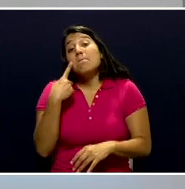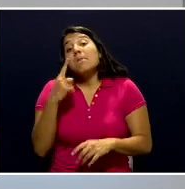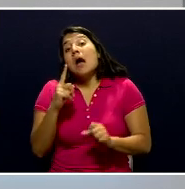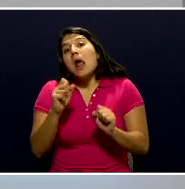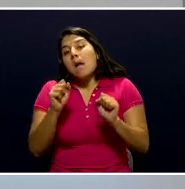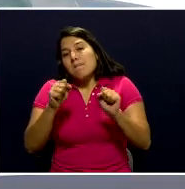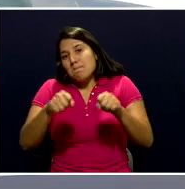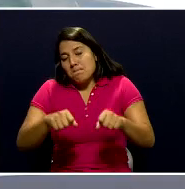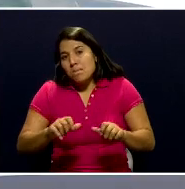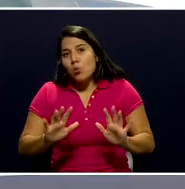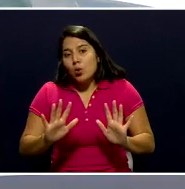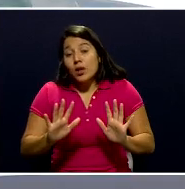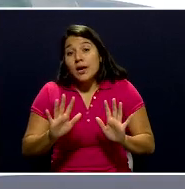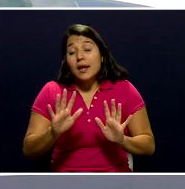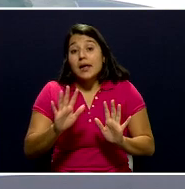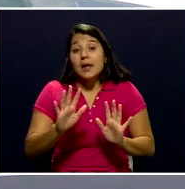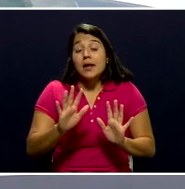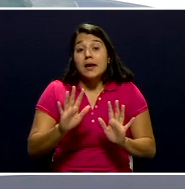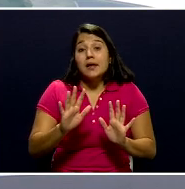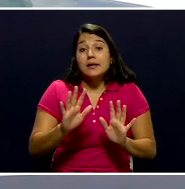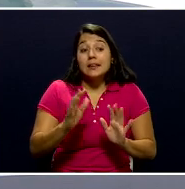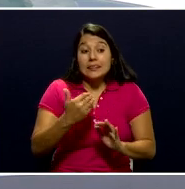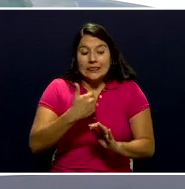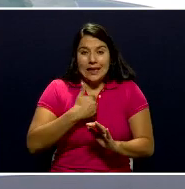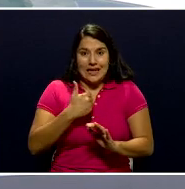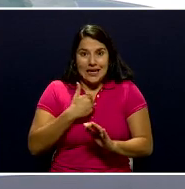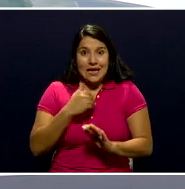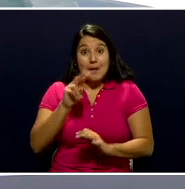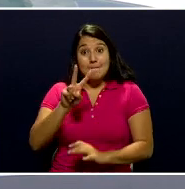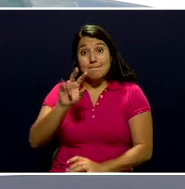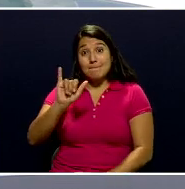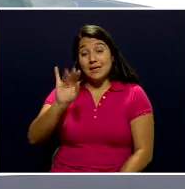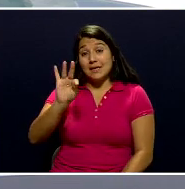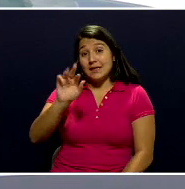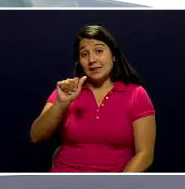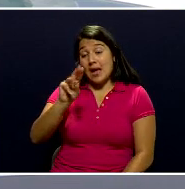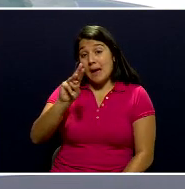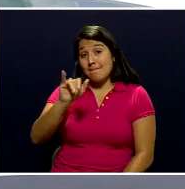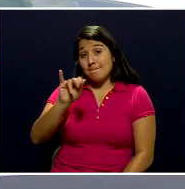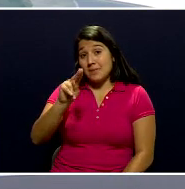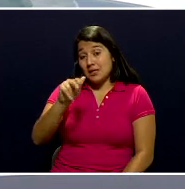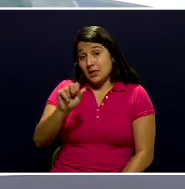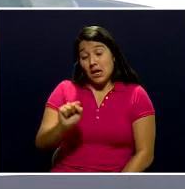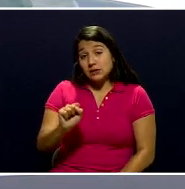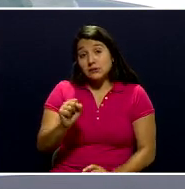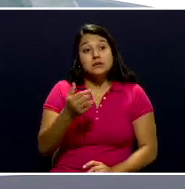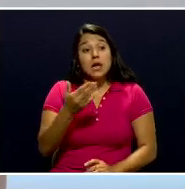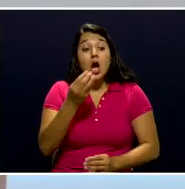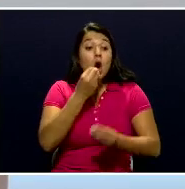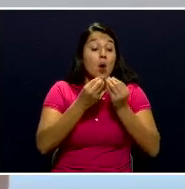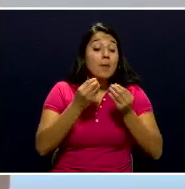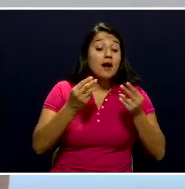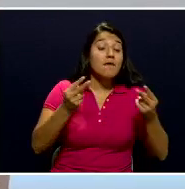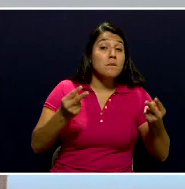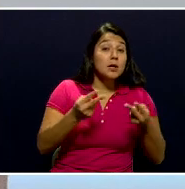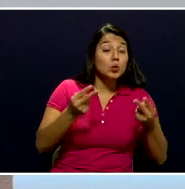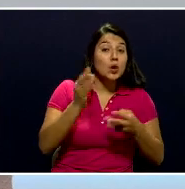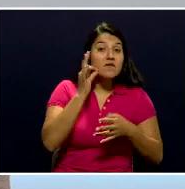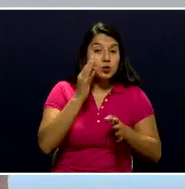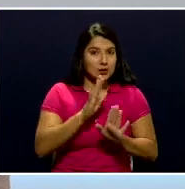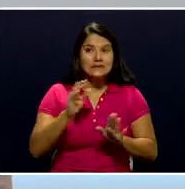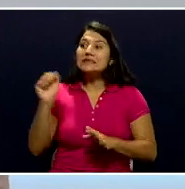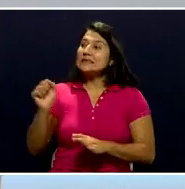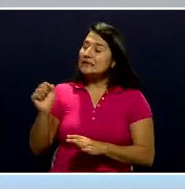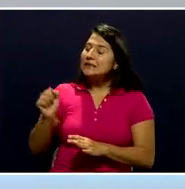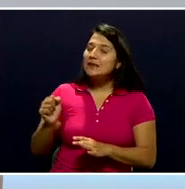nutrirse apropiadamente de las vitaminas que uno necesita, frutas y verduras. Así es, el vacilón, digamos, con el